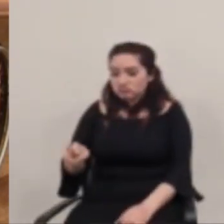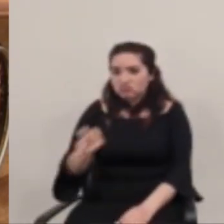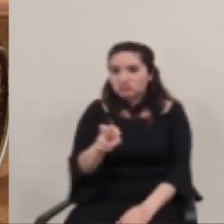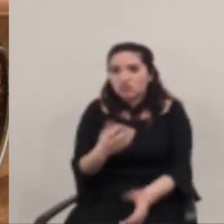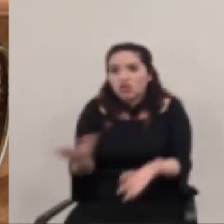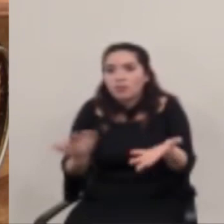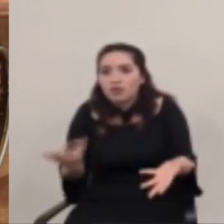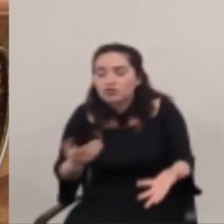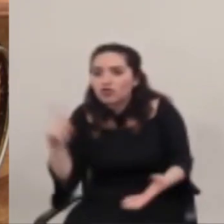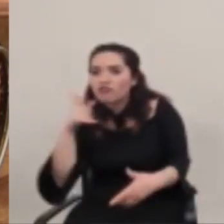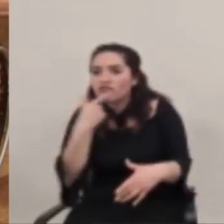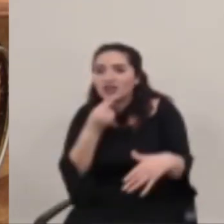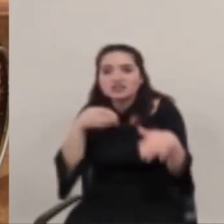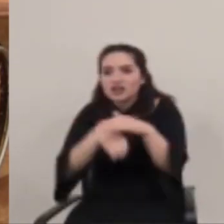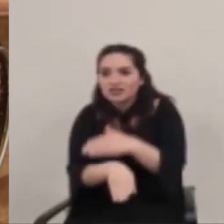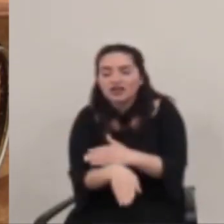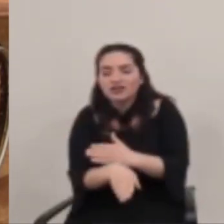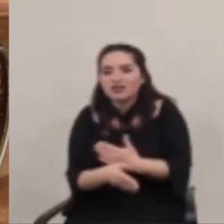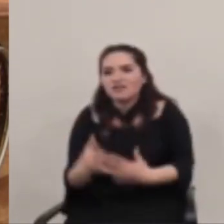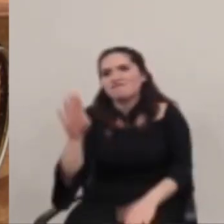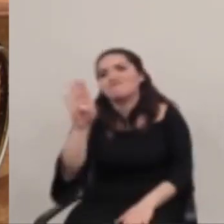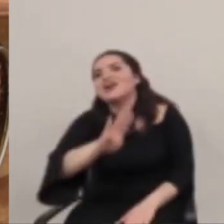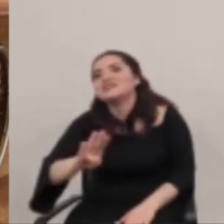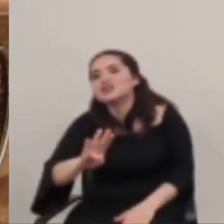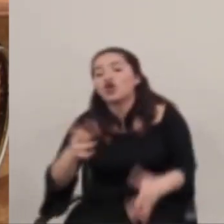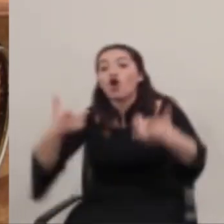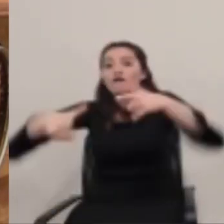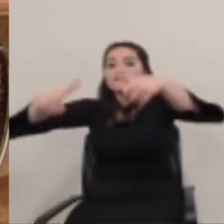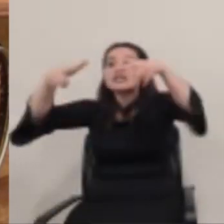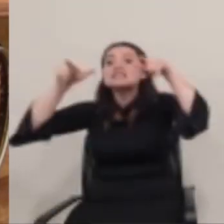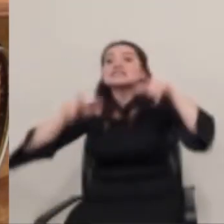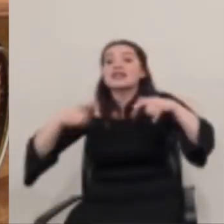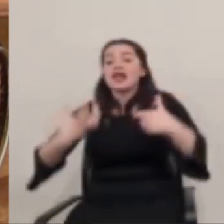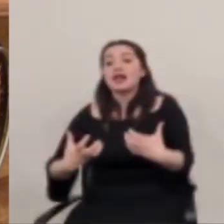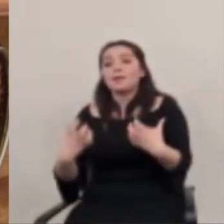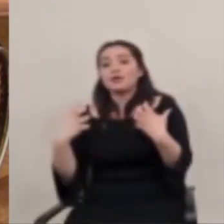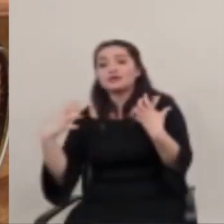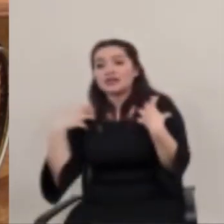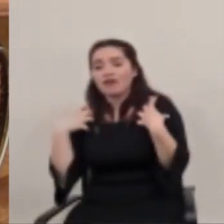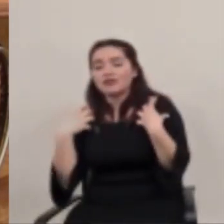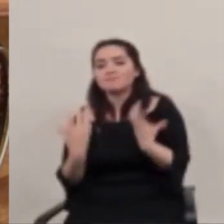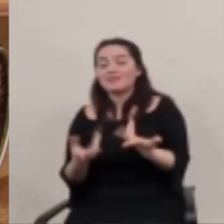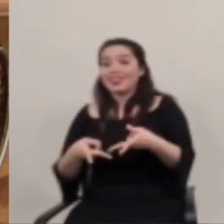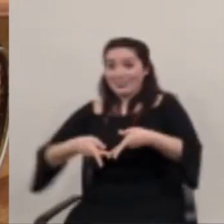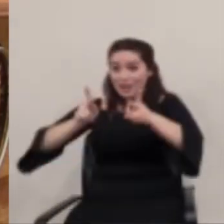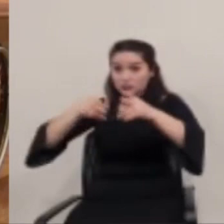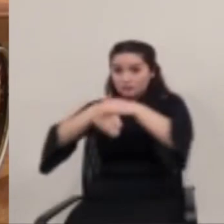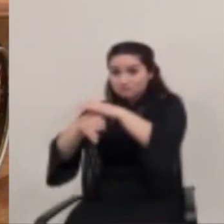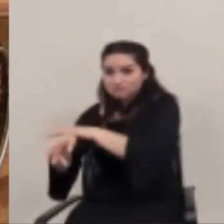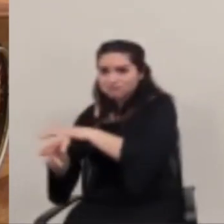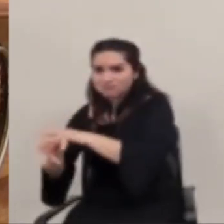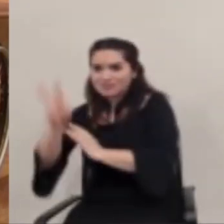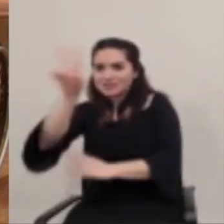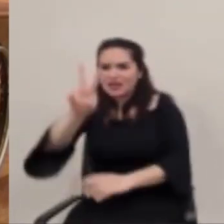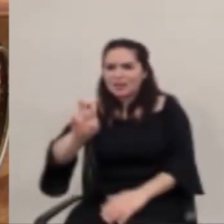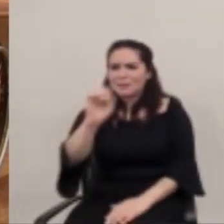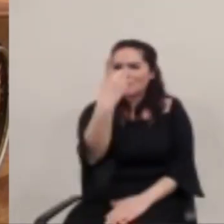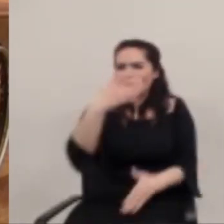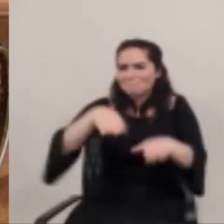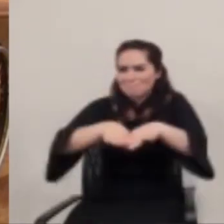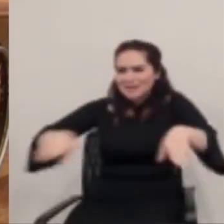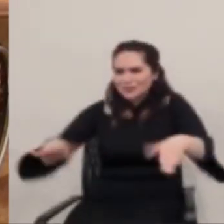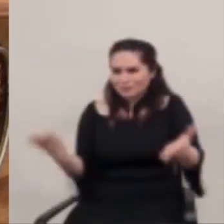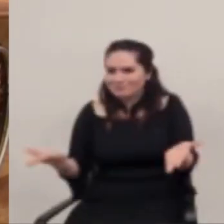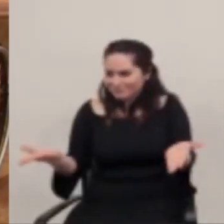llegada fácil. Entonces, algo tan básico como que la oficina que tiene que encargarse en el fondo de cautelar ciertos derechos no esté en un primer piso. O sea, de eso